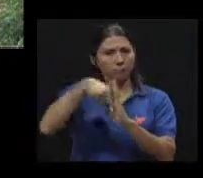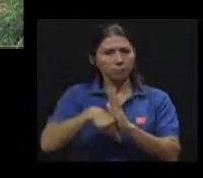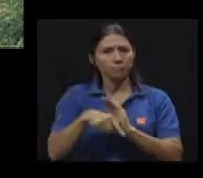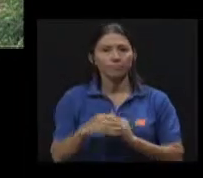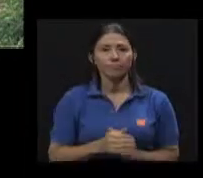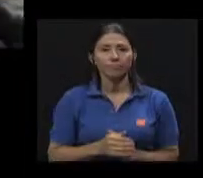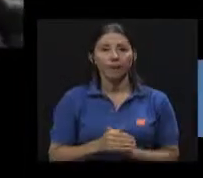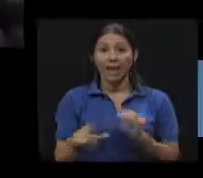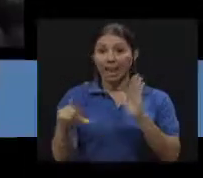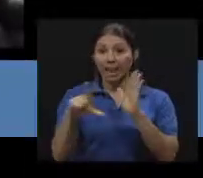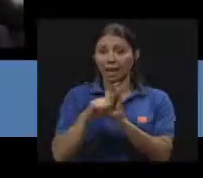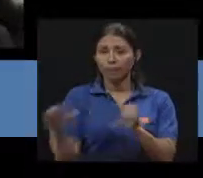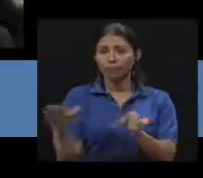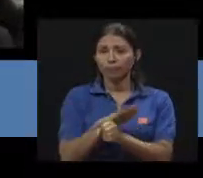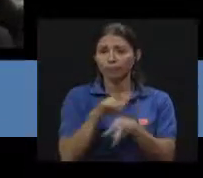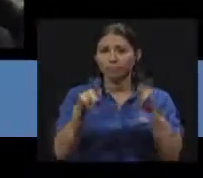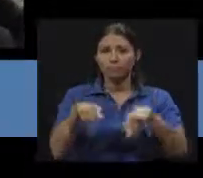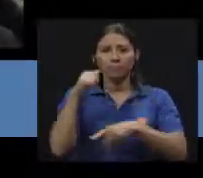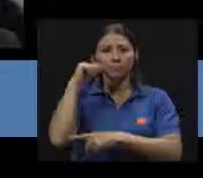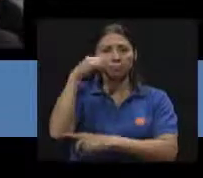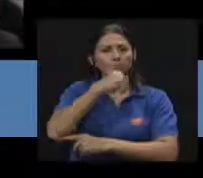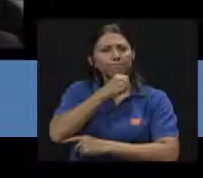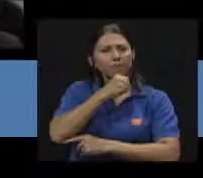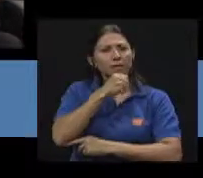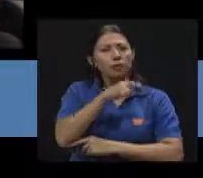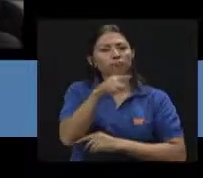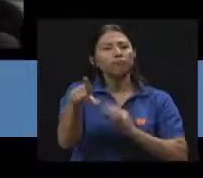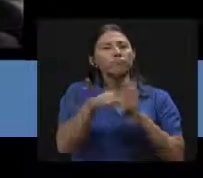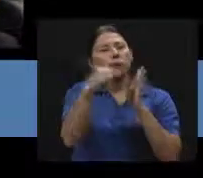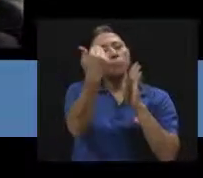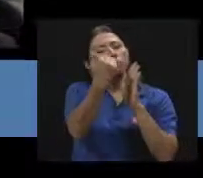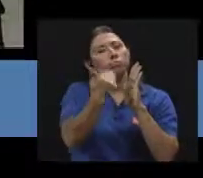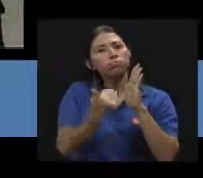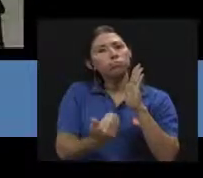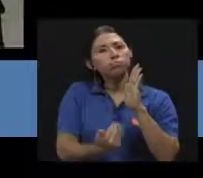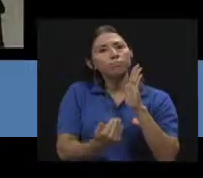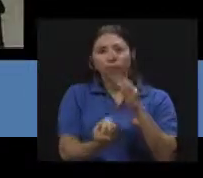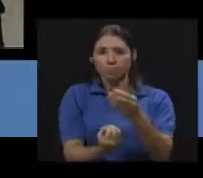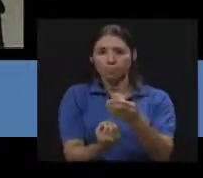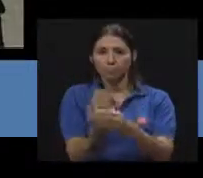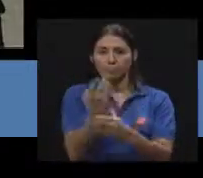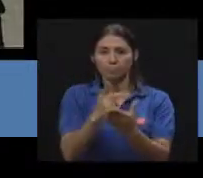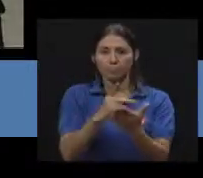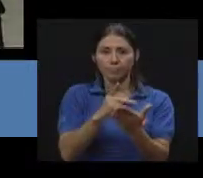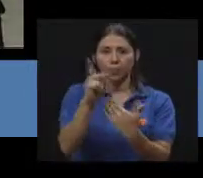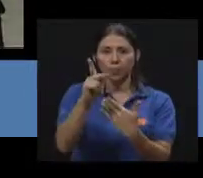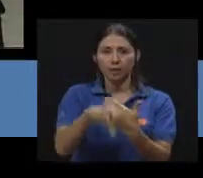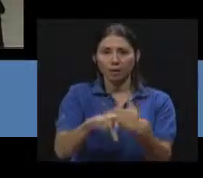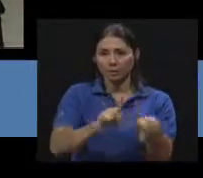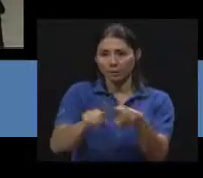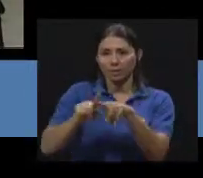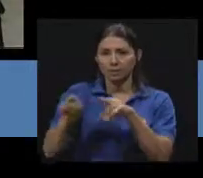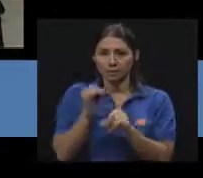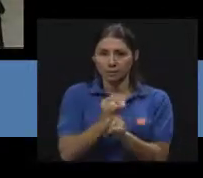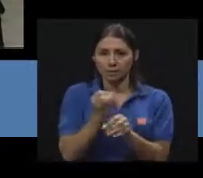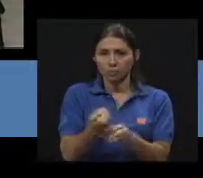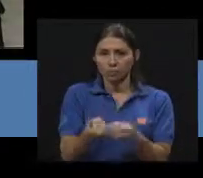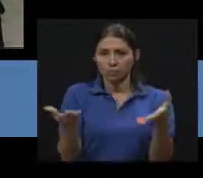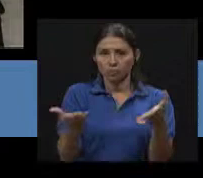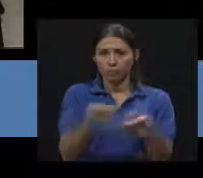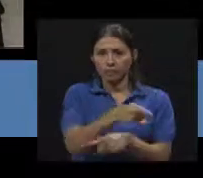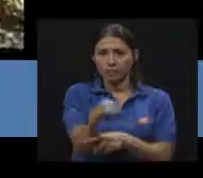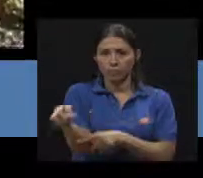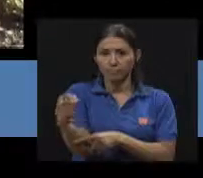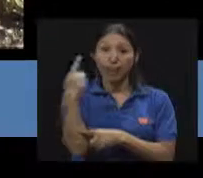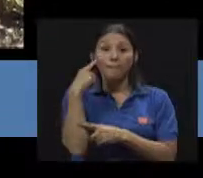conocerla mejor. La Ley Integral para la Persona Adulta Mayor establece la creación de programas en varias instituciones